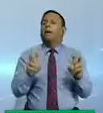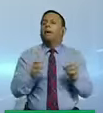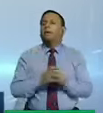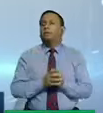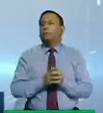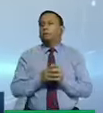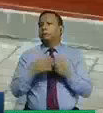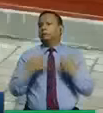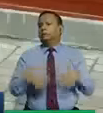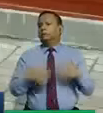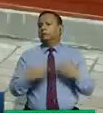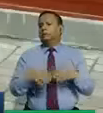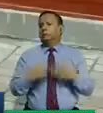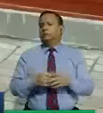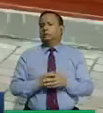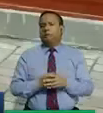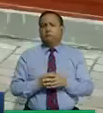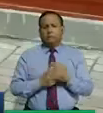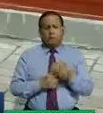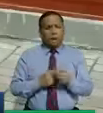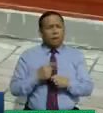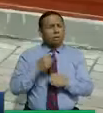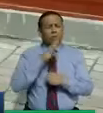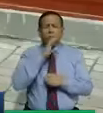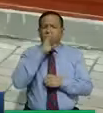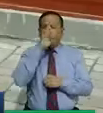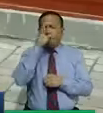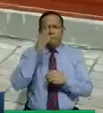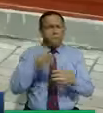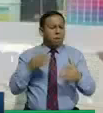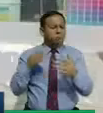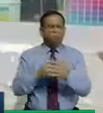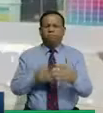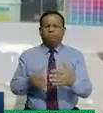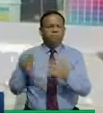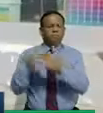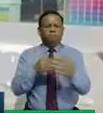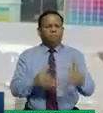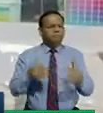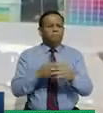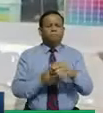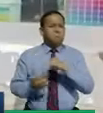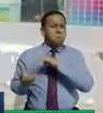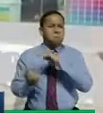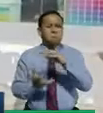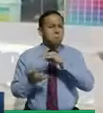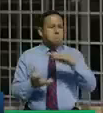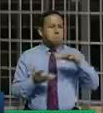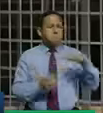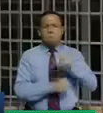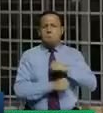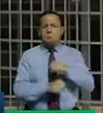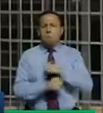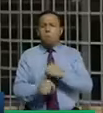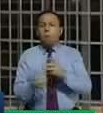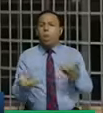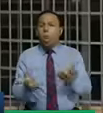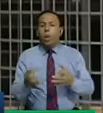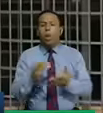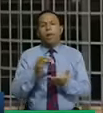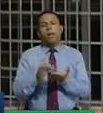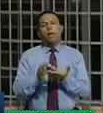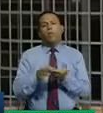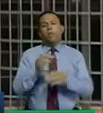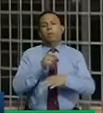al menos un ataque diario con explosivos se ha registrado en las últimas semanas en Daule, provincia del